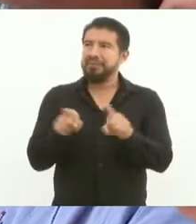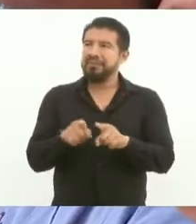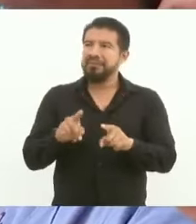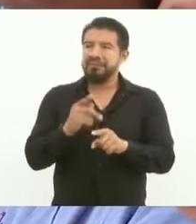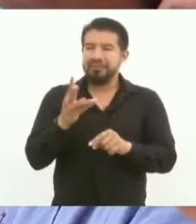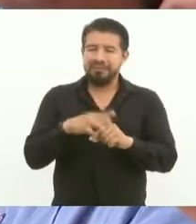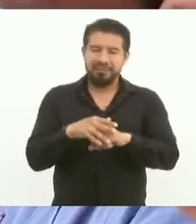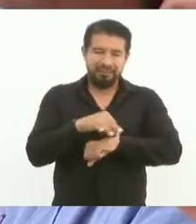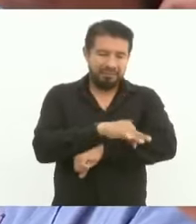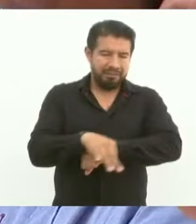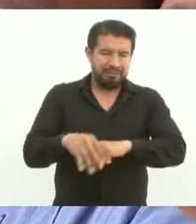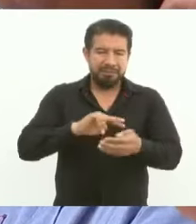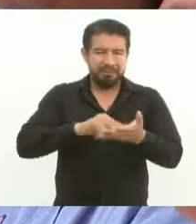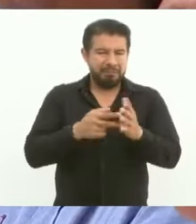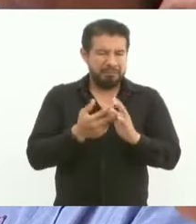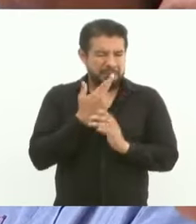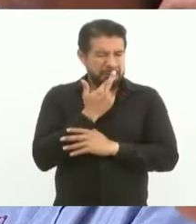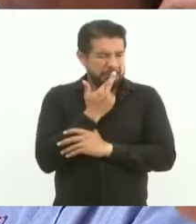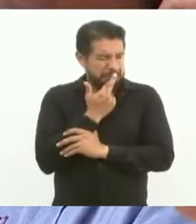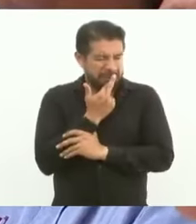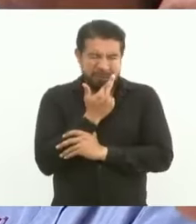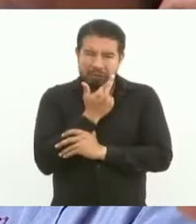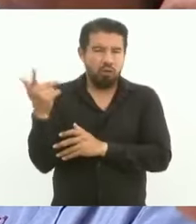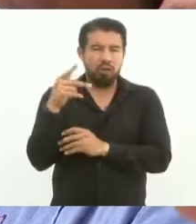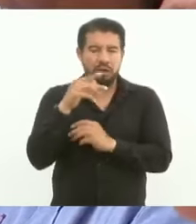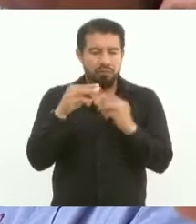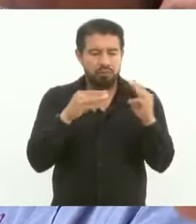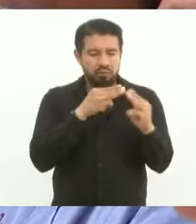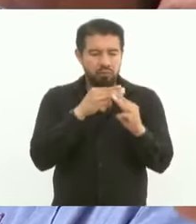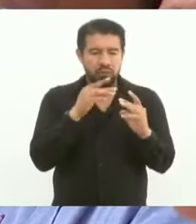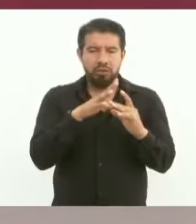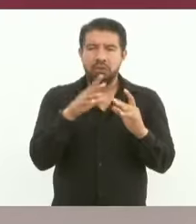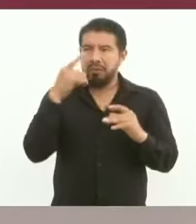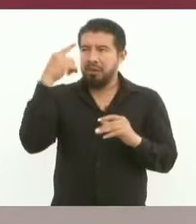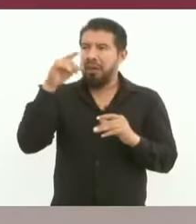mejores ingenieros también del mundo, en